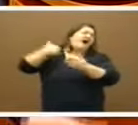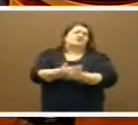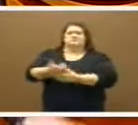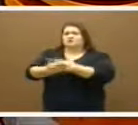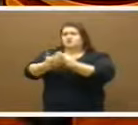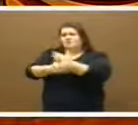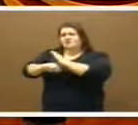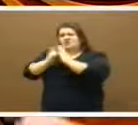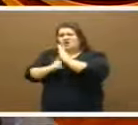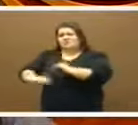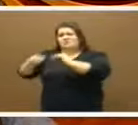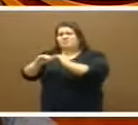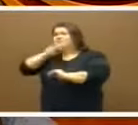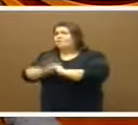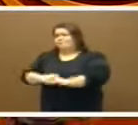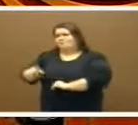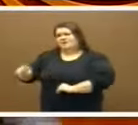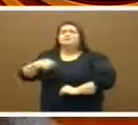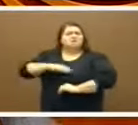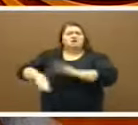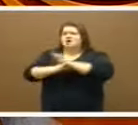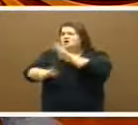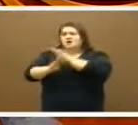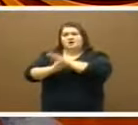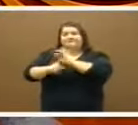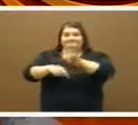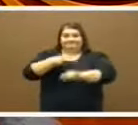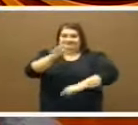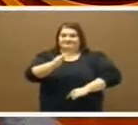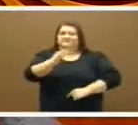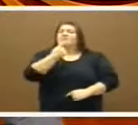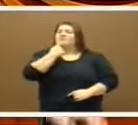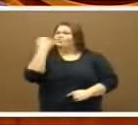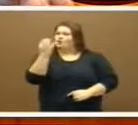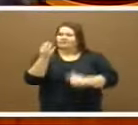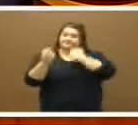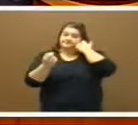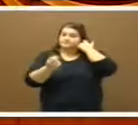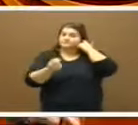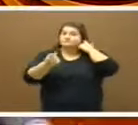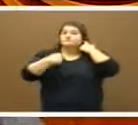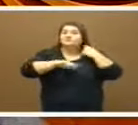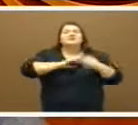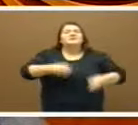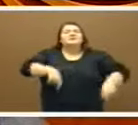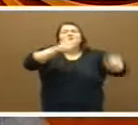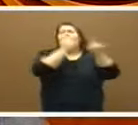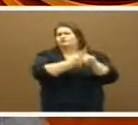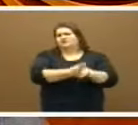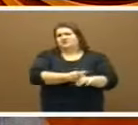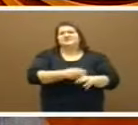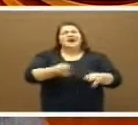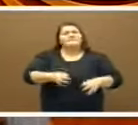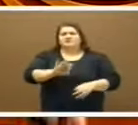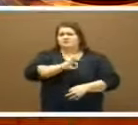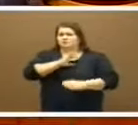cumpliera con la ley de igualdad. Y les digo más, aquí nos tendrán siempre enfrente, señores del Partido